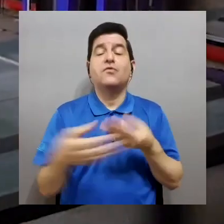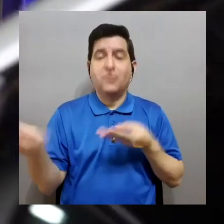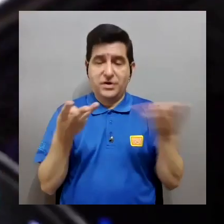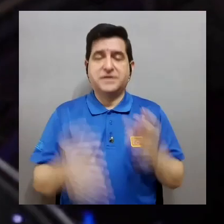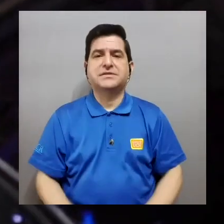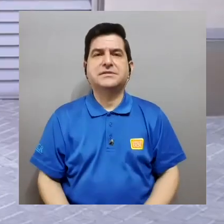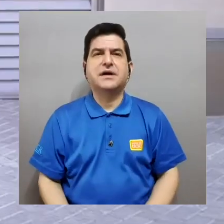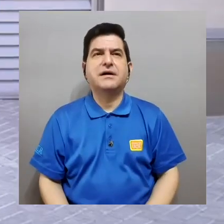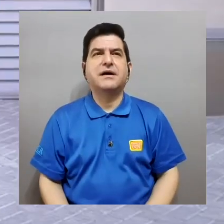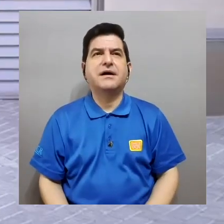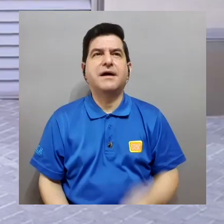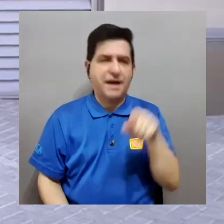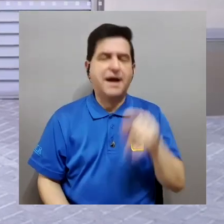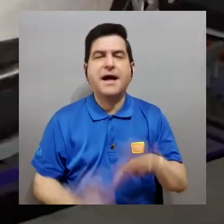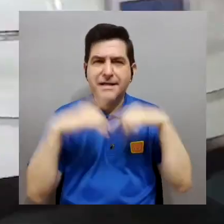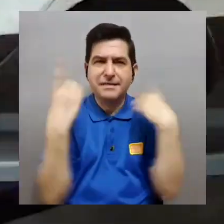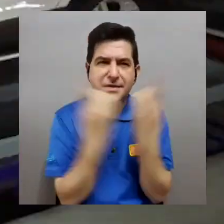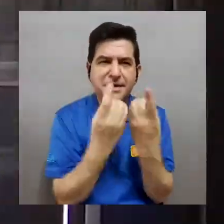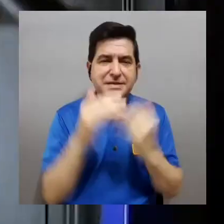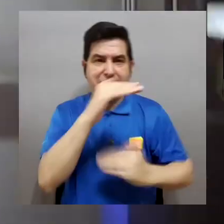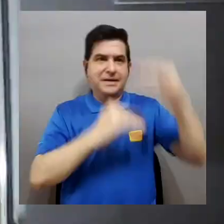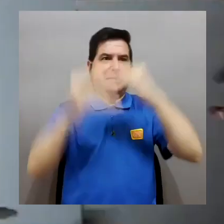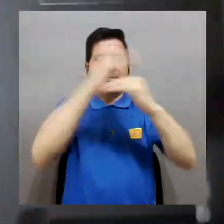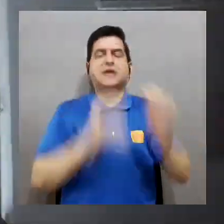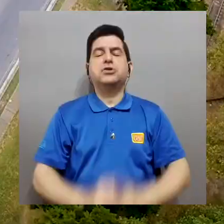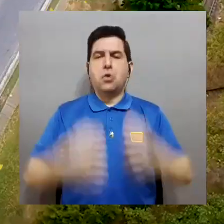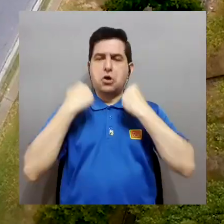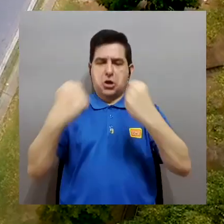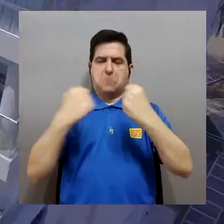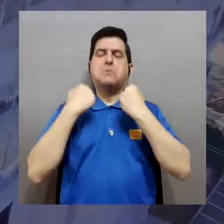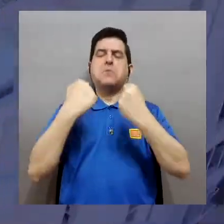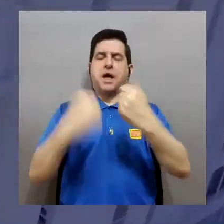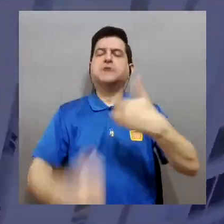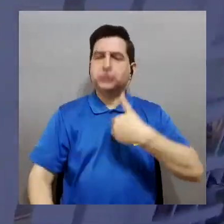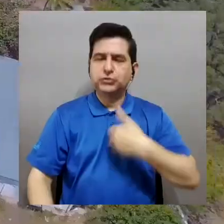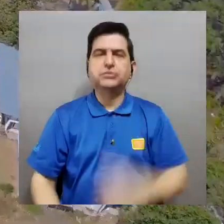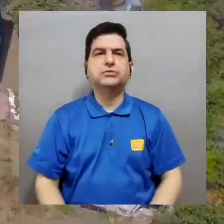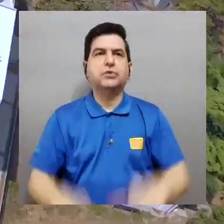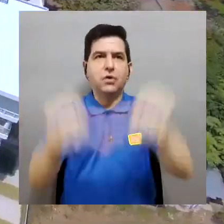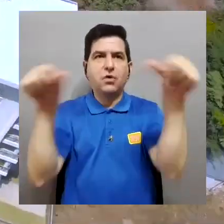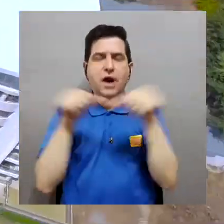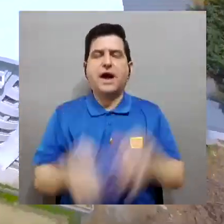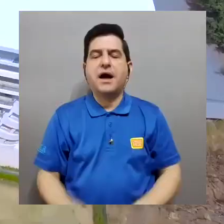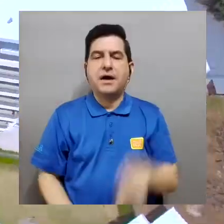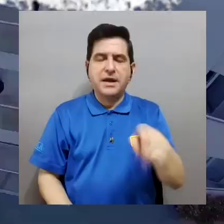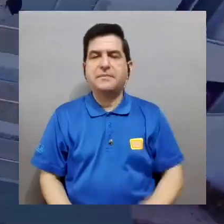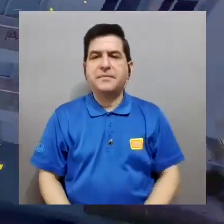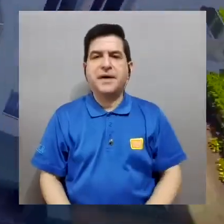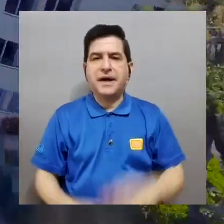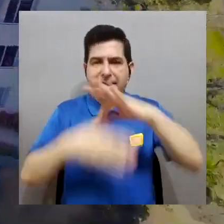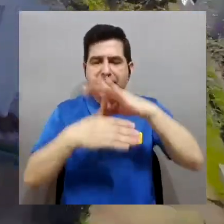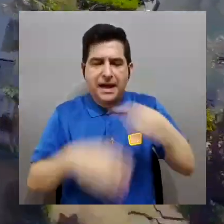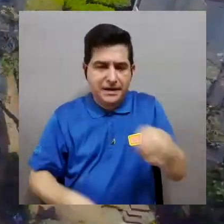mercado. Las unidades, digamos, habitacionales en torre ofrecen gimnasio, ofrecen zonas de barbecue, parqueo